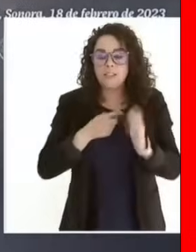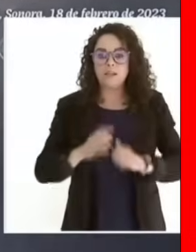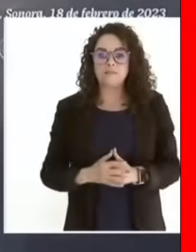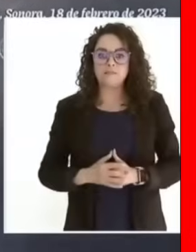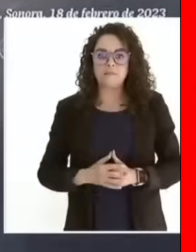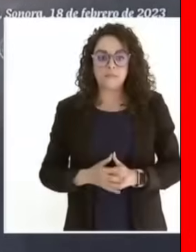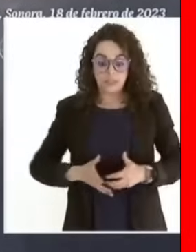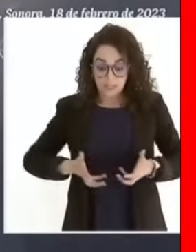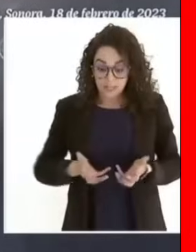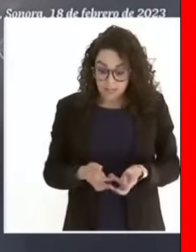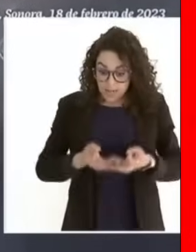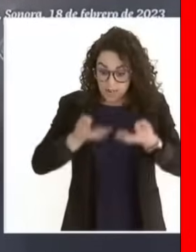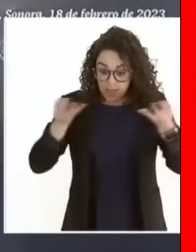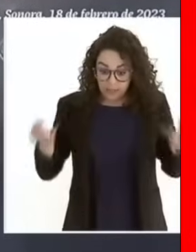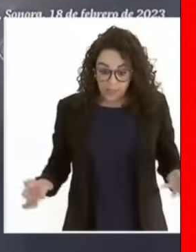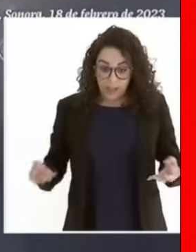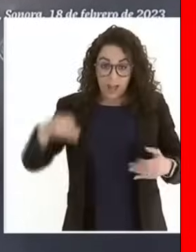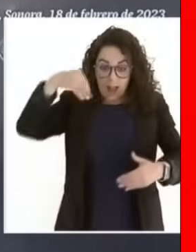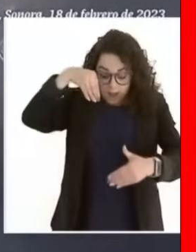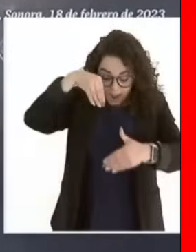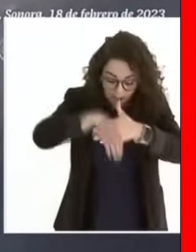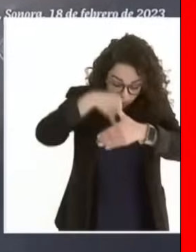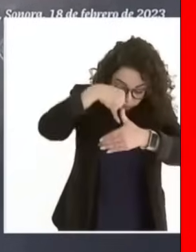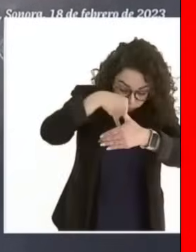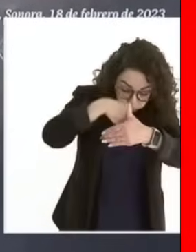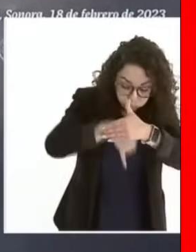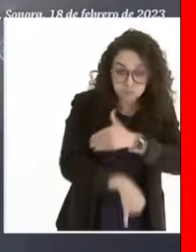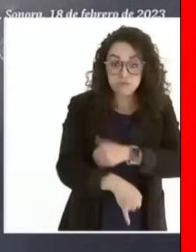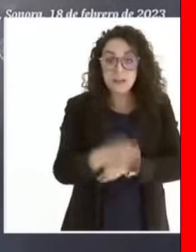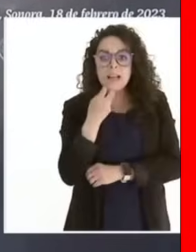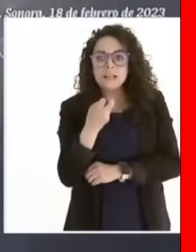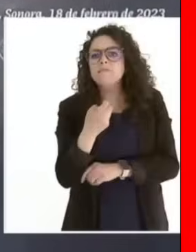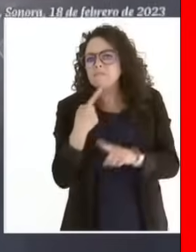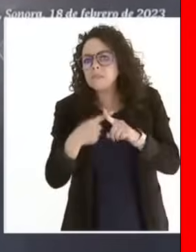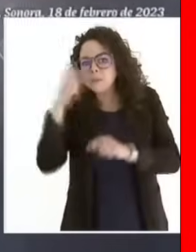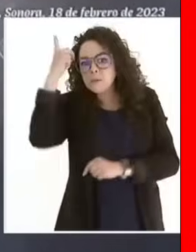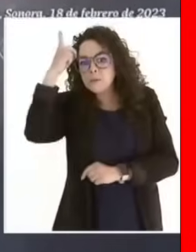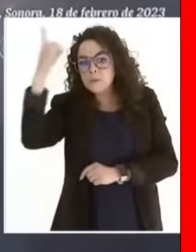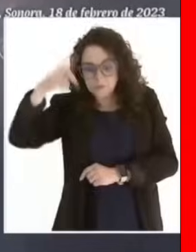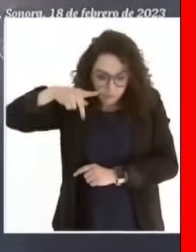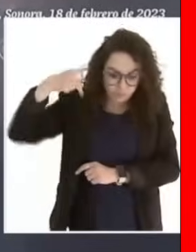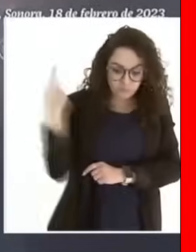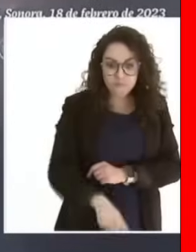del subsuelo lo que está debajo de la tierra son de la nación